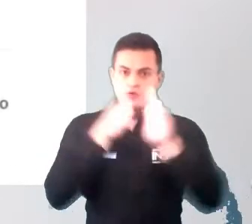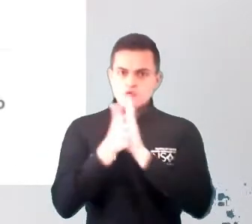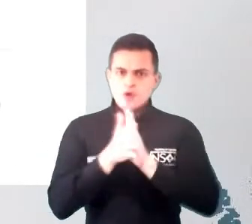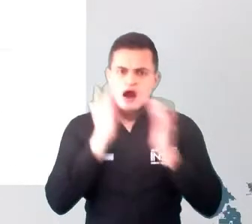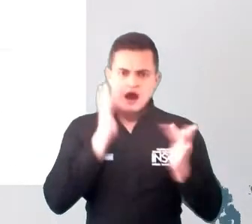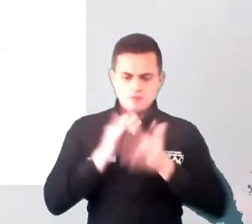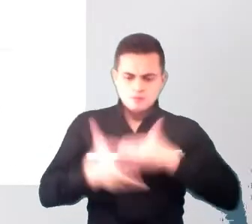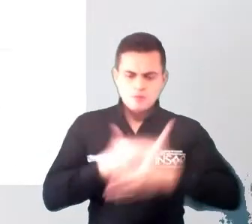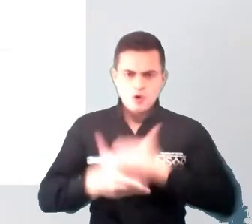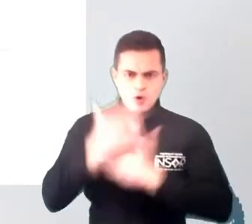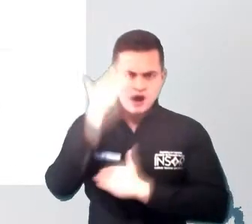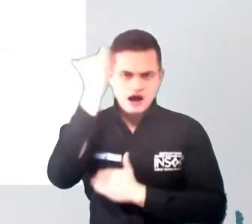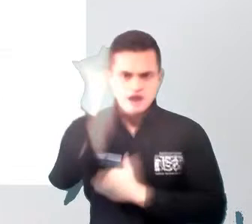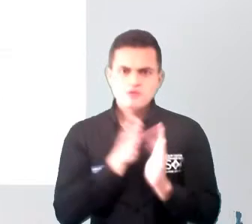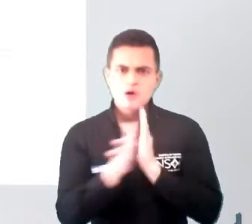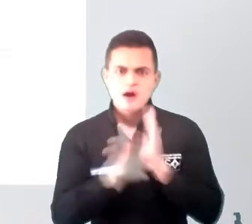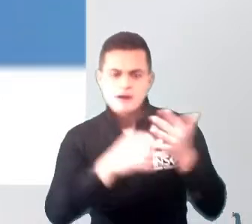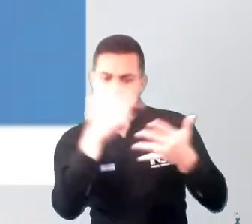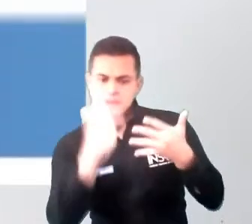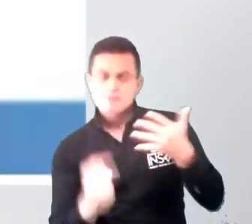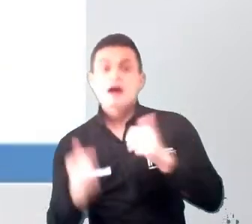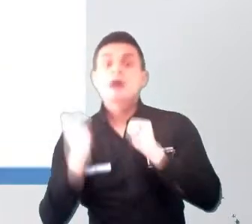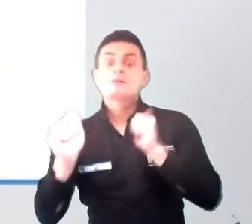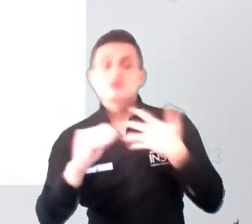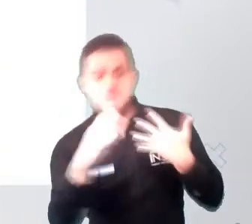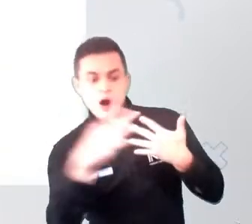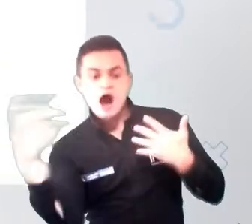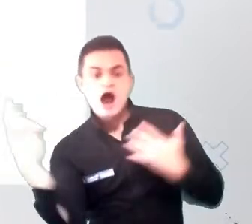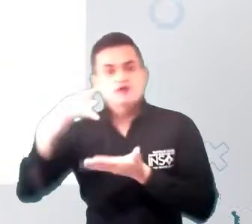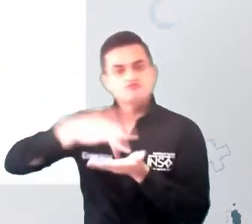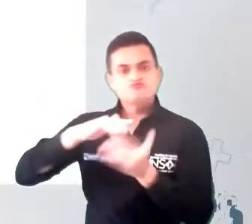académicas y selecciona los encuentros a los cuales deseas asistir.